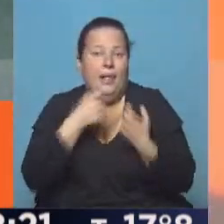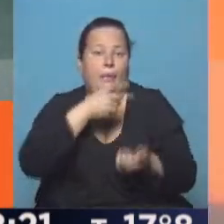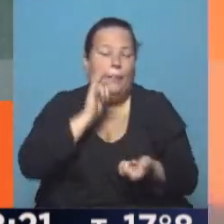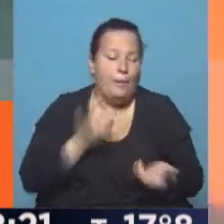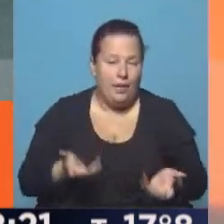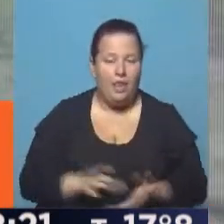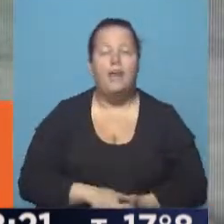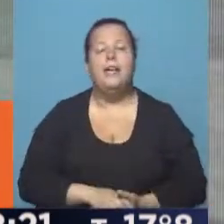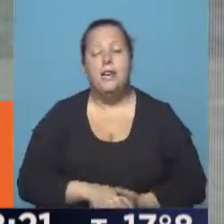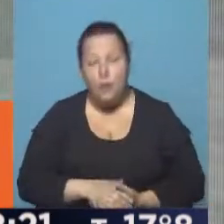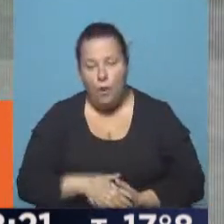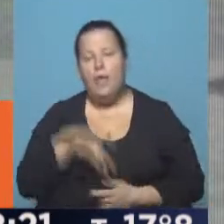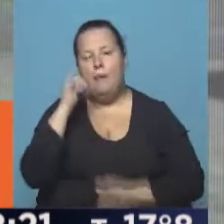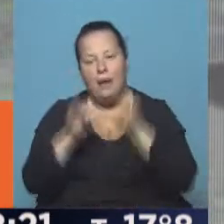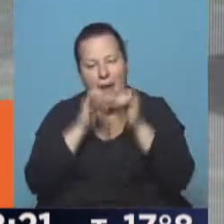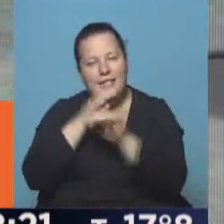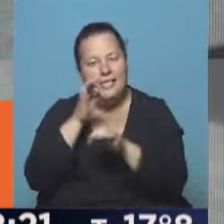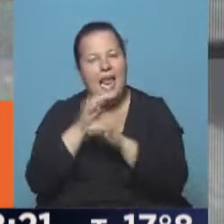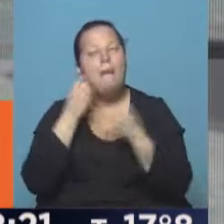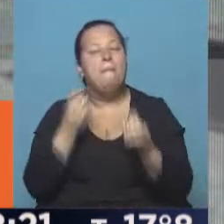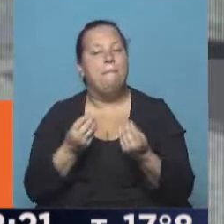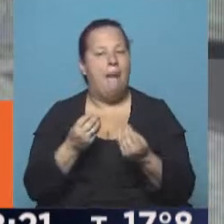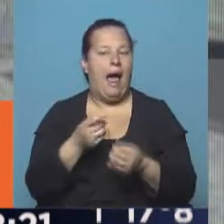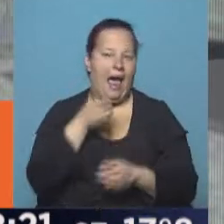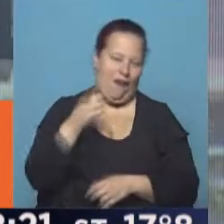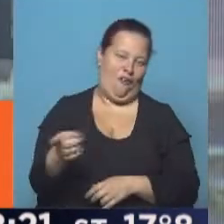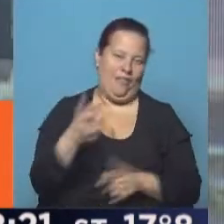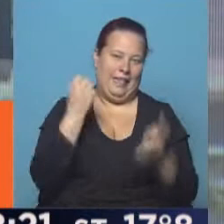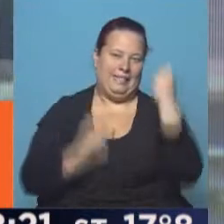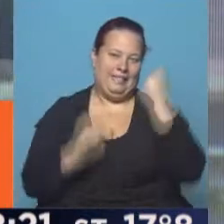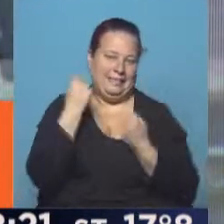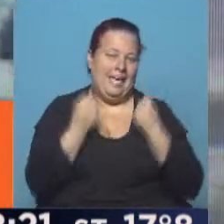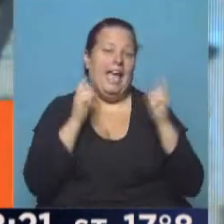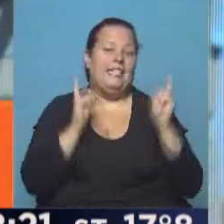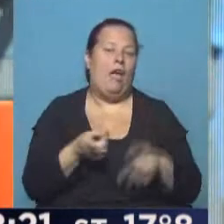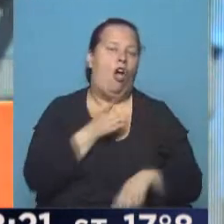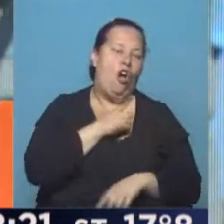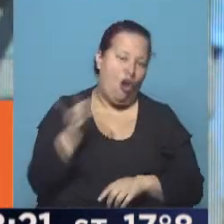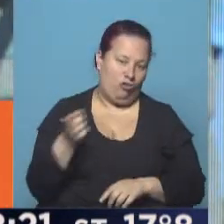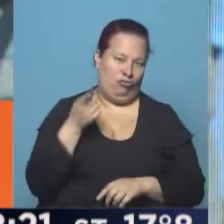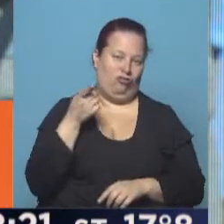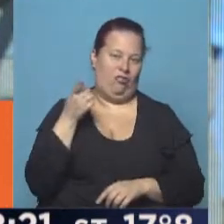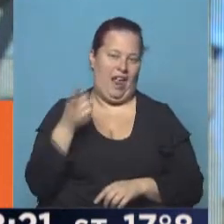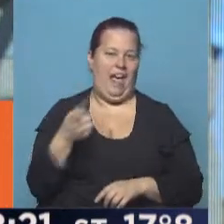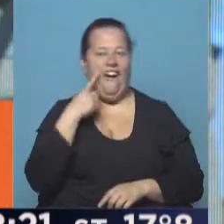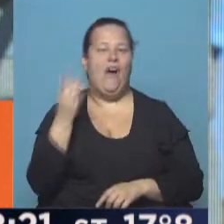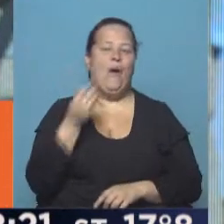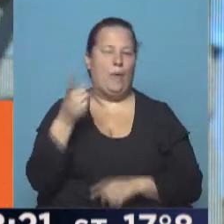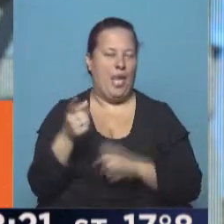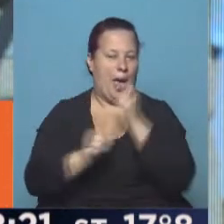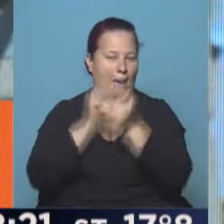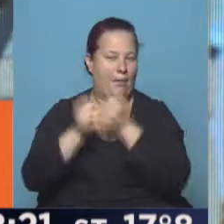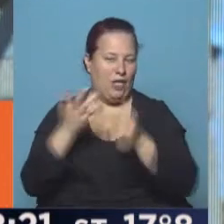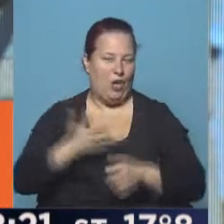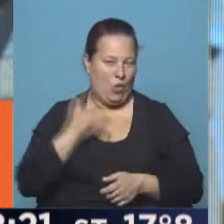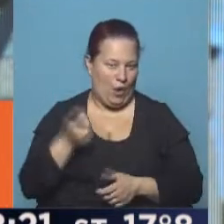algo. Bueno, después vamos a dar algunos tips como para justamente para empezar a ahorrar o justamente evitar estas avivadas